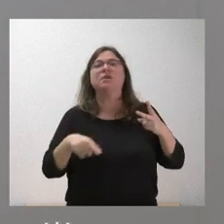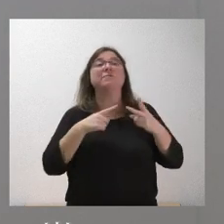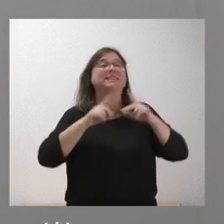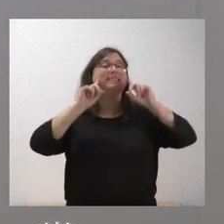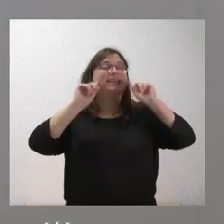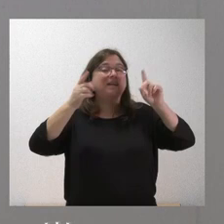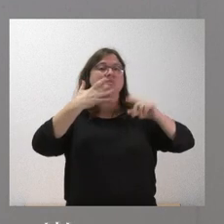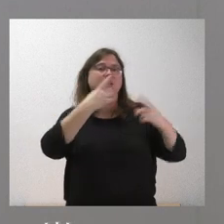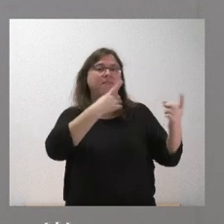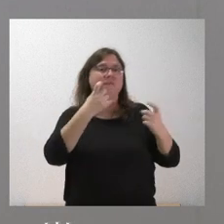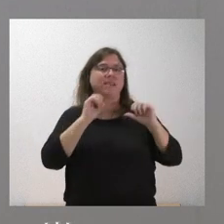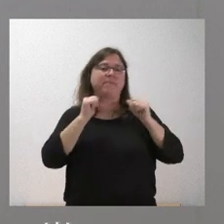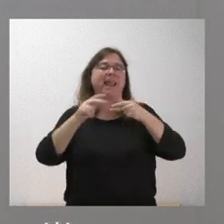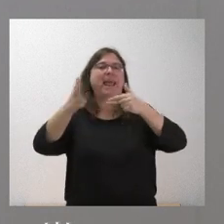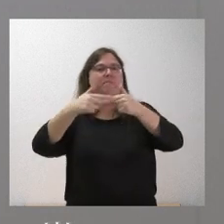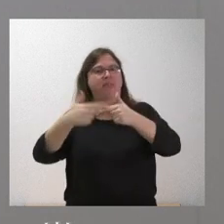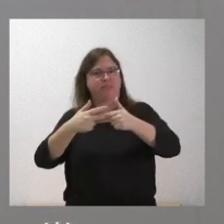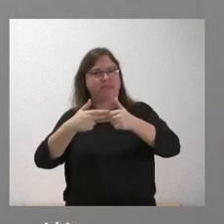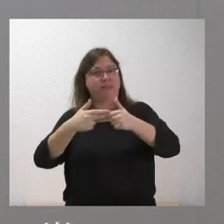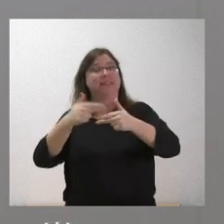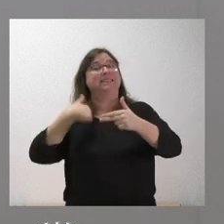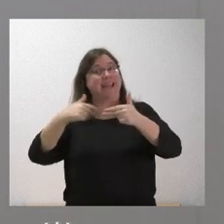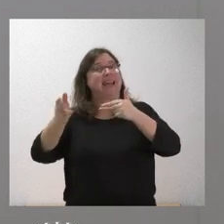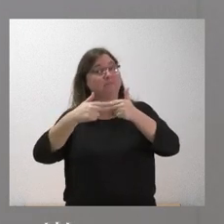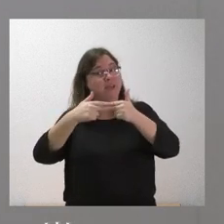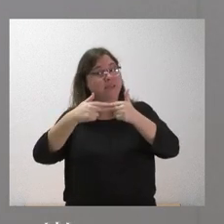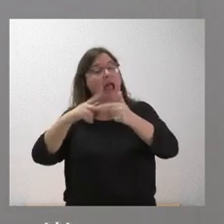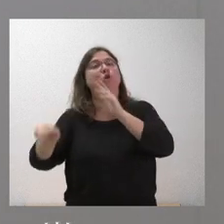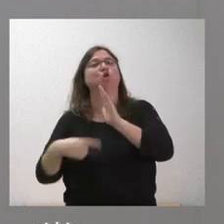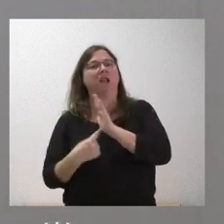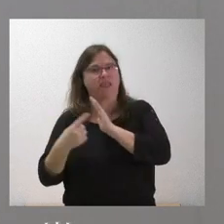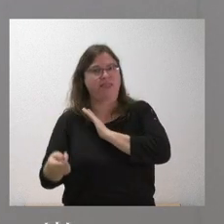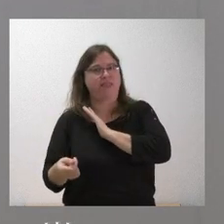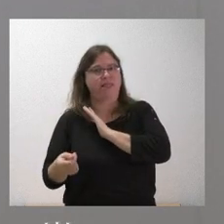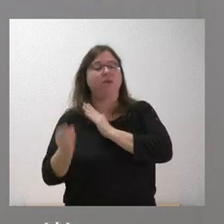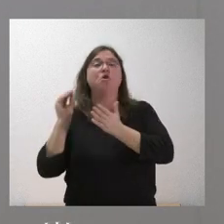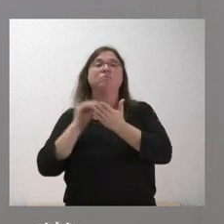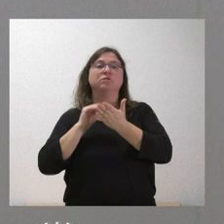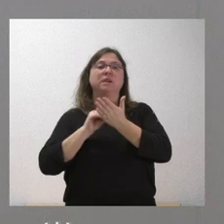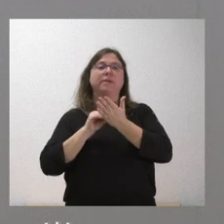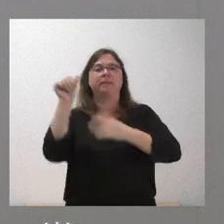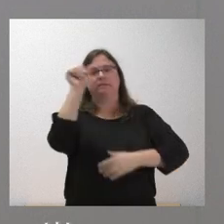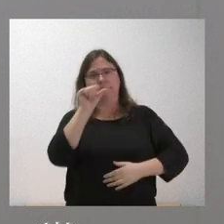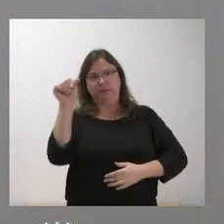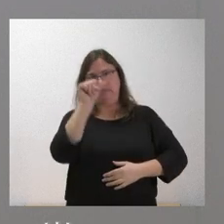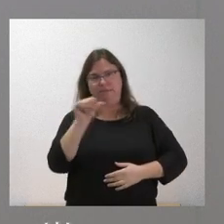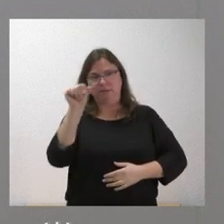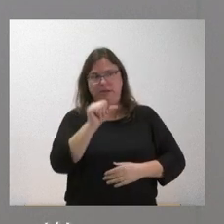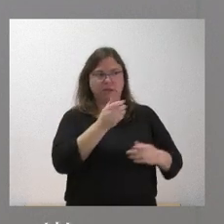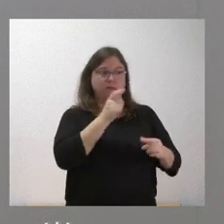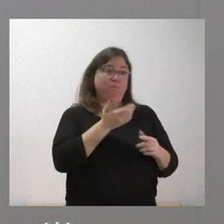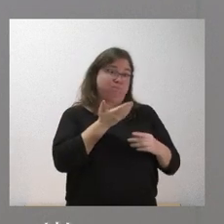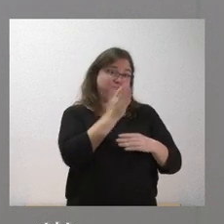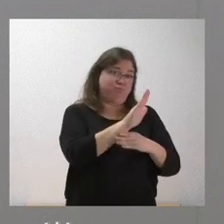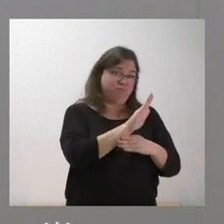abrir ya el trámite de las enmiendas a presentar y ya es la enmienda de totalidad con lo cual en muchas ocasiones pasan varias semanas entre presentar el presupuesto